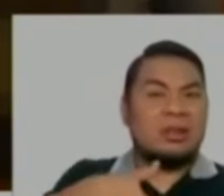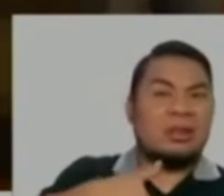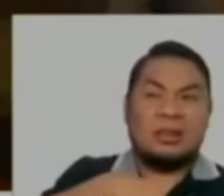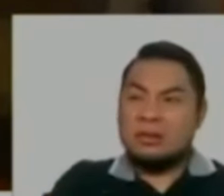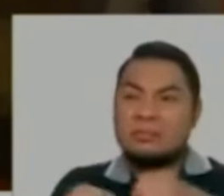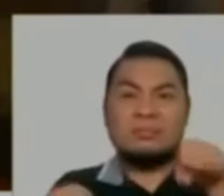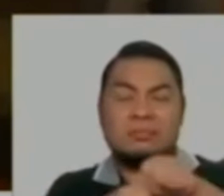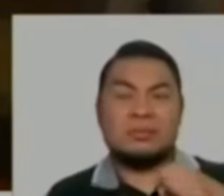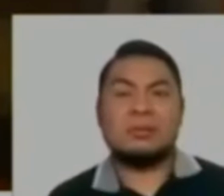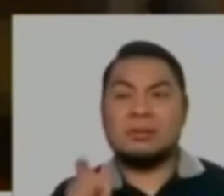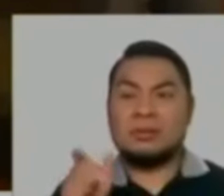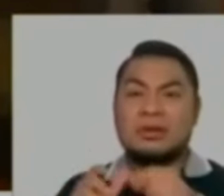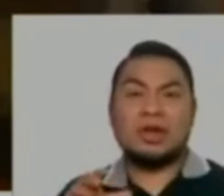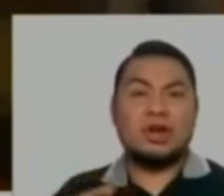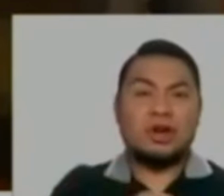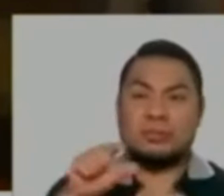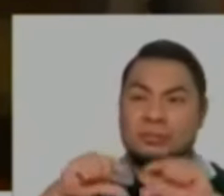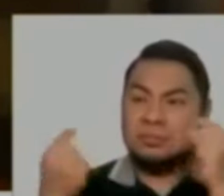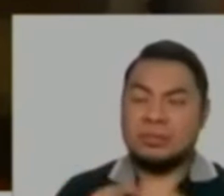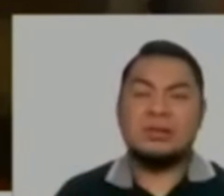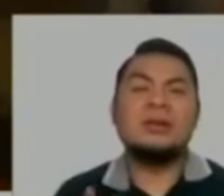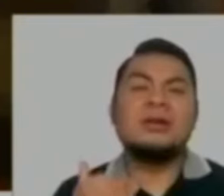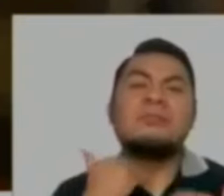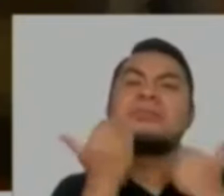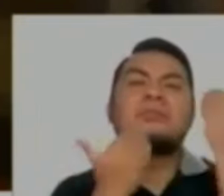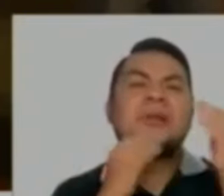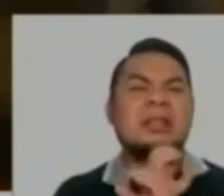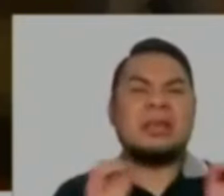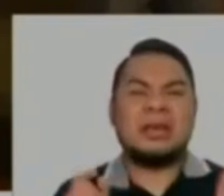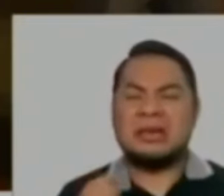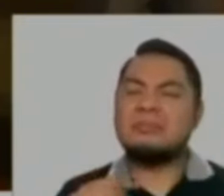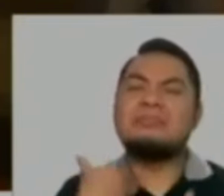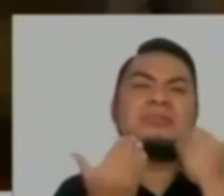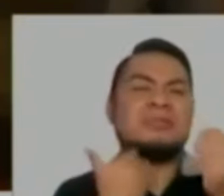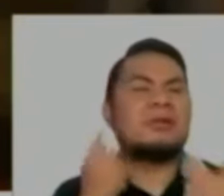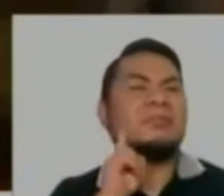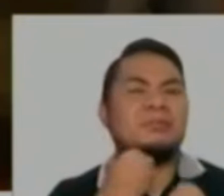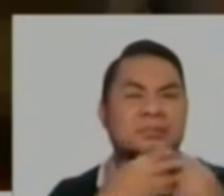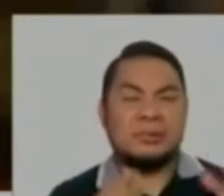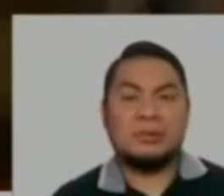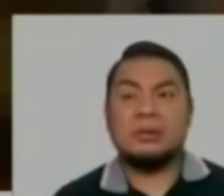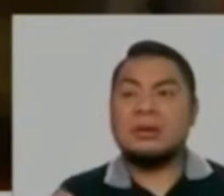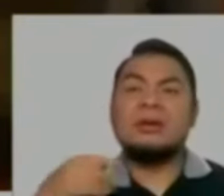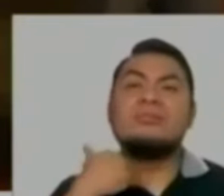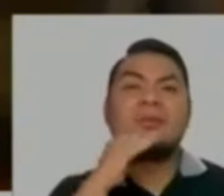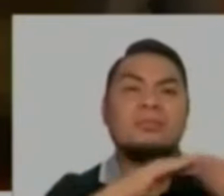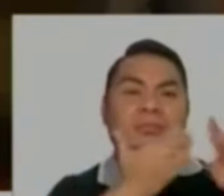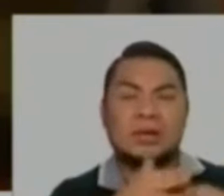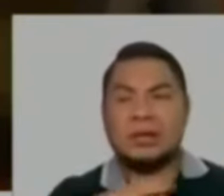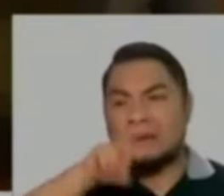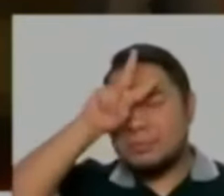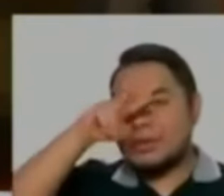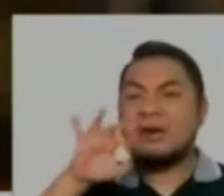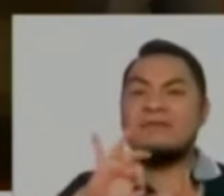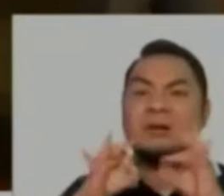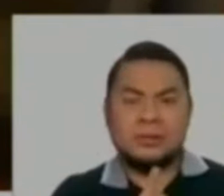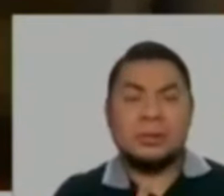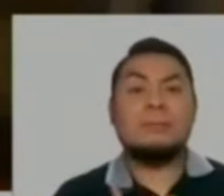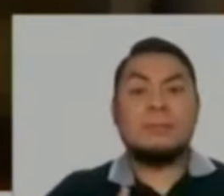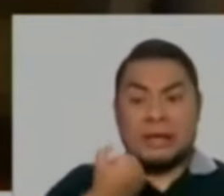a los neogolpistas no les importa nada, ni el pueblo, ni la patria, ni la